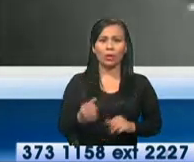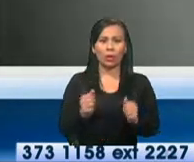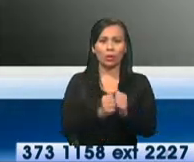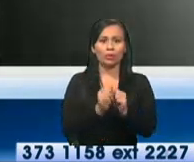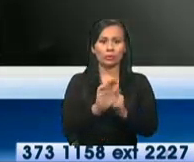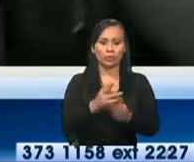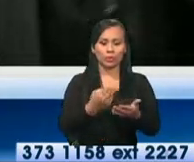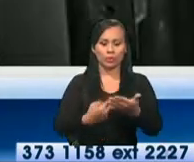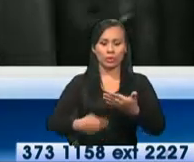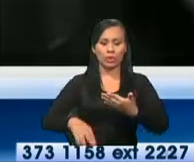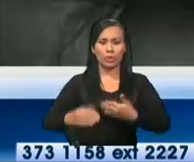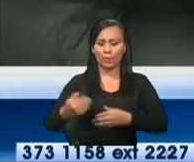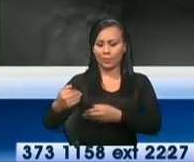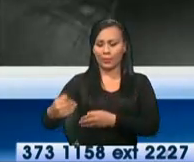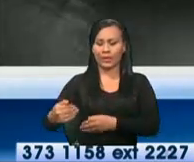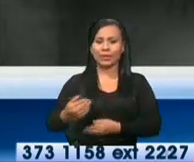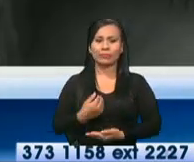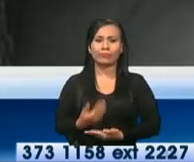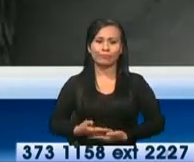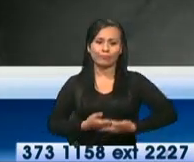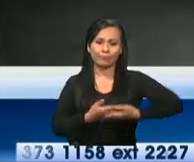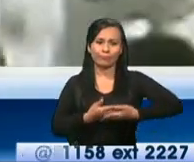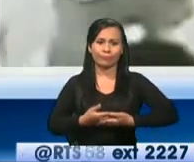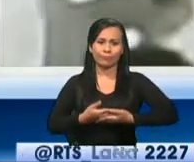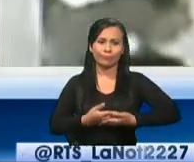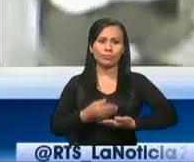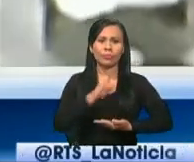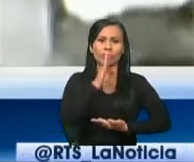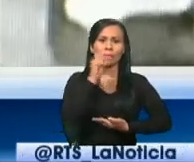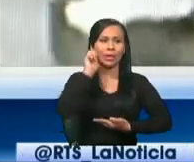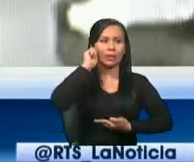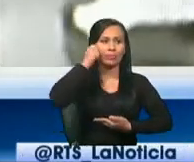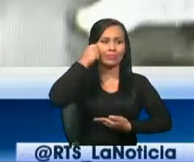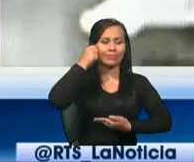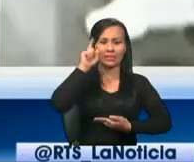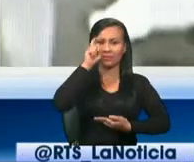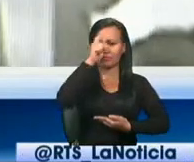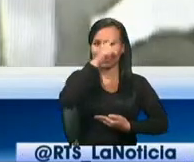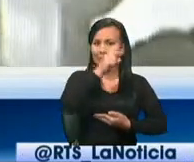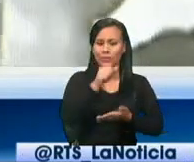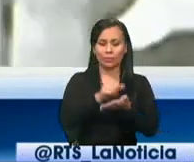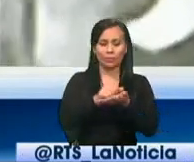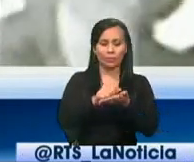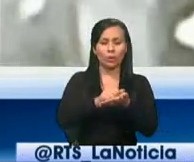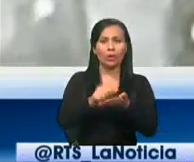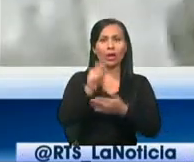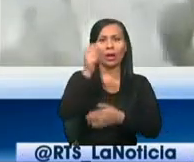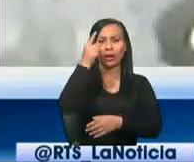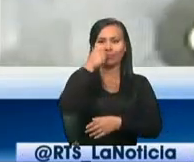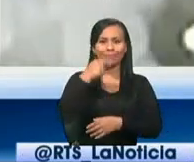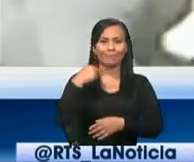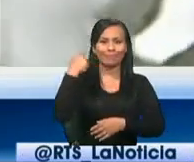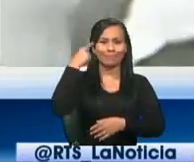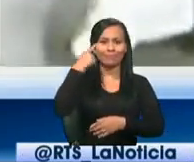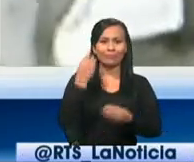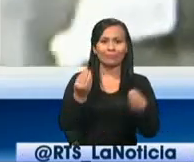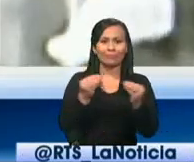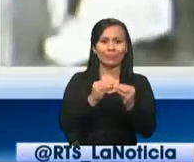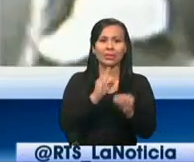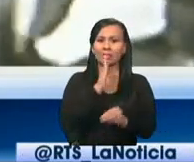hijo, trata de reponerse de heridas que difícilmente se borrarán de su ser, más aún de su